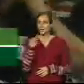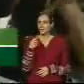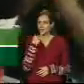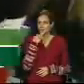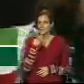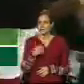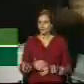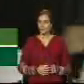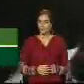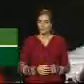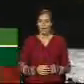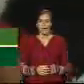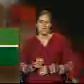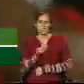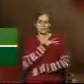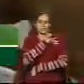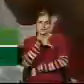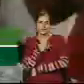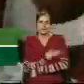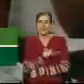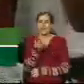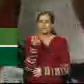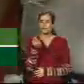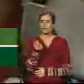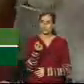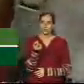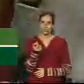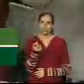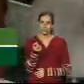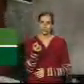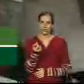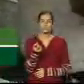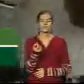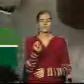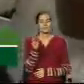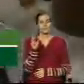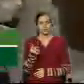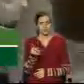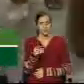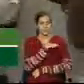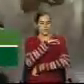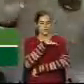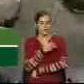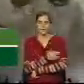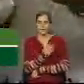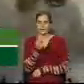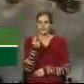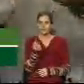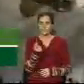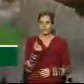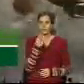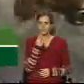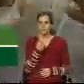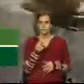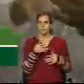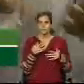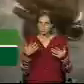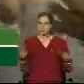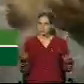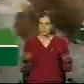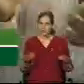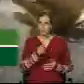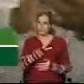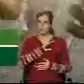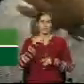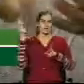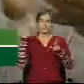Corrijo, potencial arrocera. Señores, potencial arrocera. ¿Cuál es